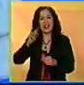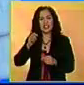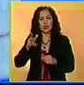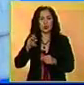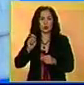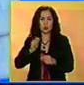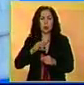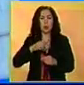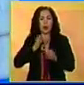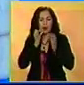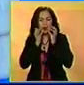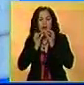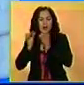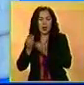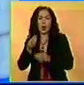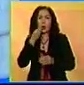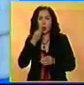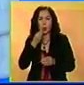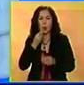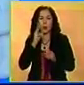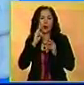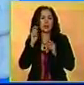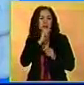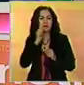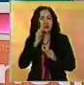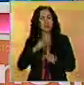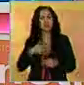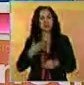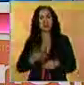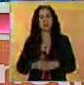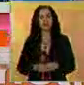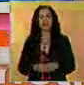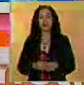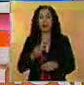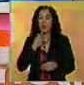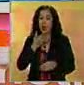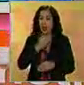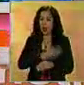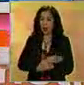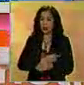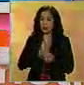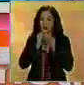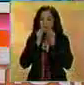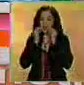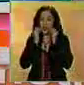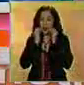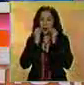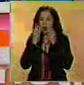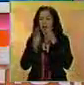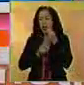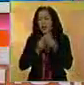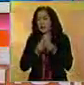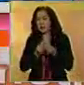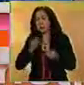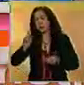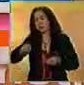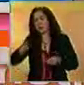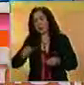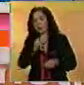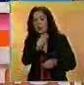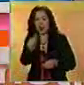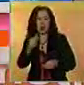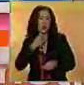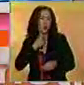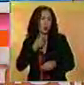los frenos. Pueden removerse a la hora de comer y de hacer la higiene bucal. Bueno, como dijimos anteriormente, los aparatos se van creando según la necesidad de